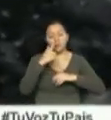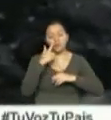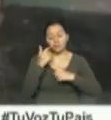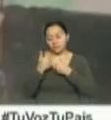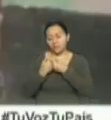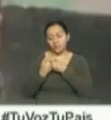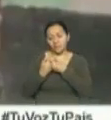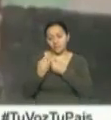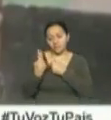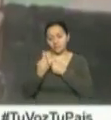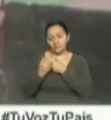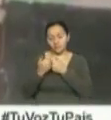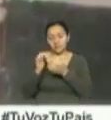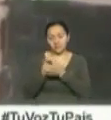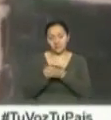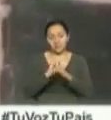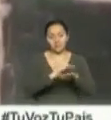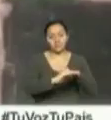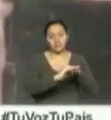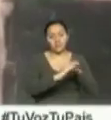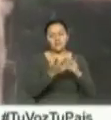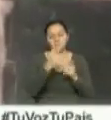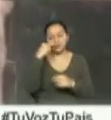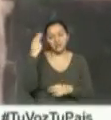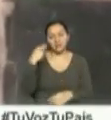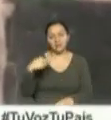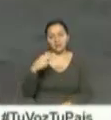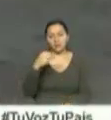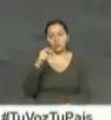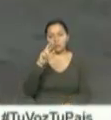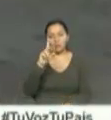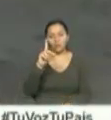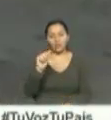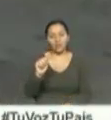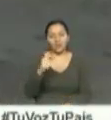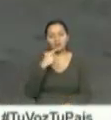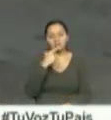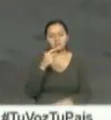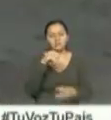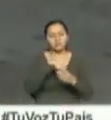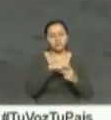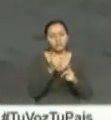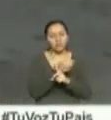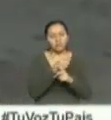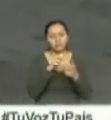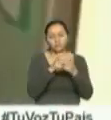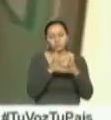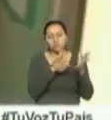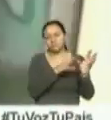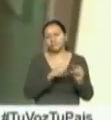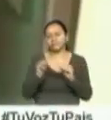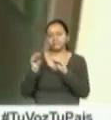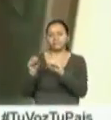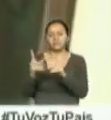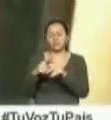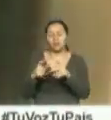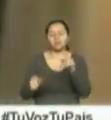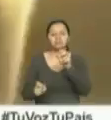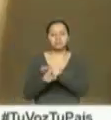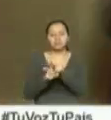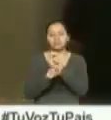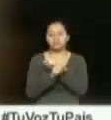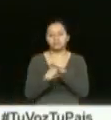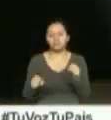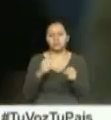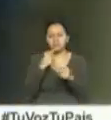muchos de sus invitados eran kurdos, que habían huido de la violencia que reina en sus localidades de origen. El atentado ha desatado